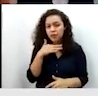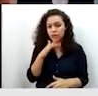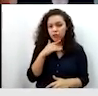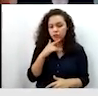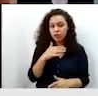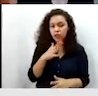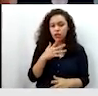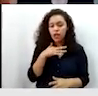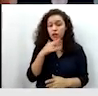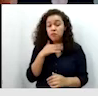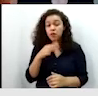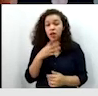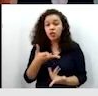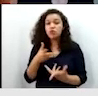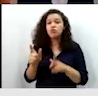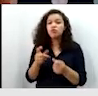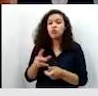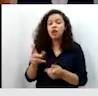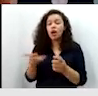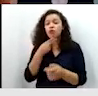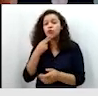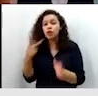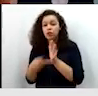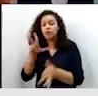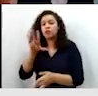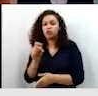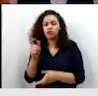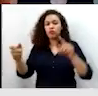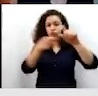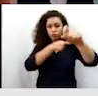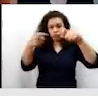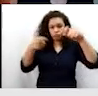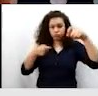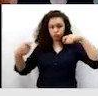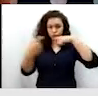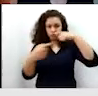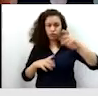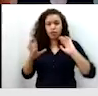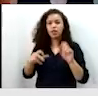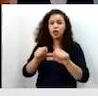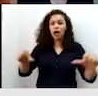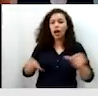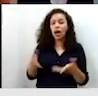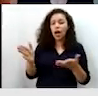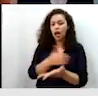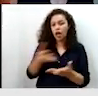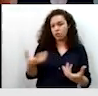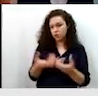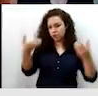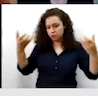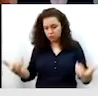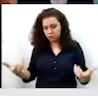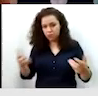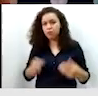inorgánico no reciclable, y le doy una aspersión y lo coloco en un área separada donde van a estar todos mis demás